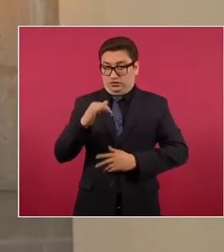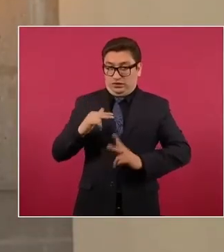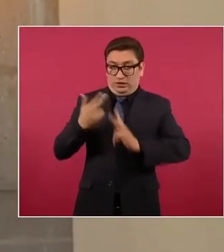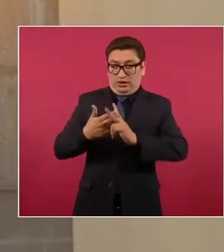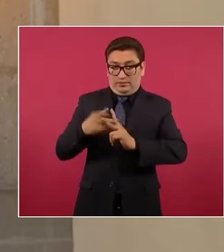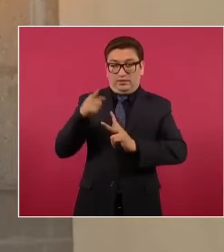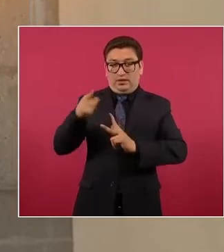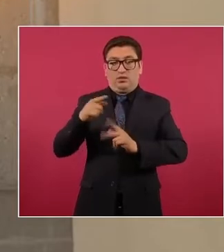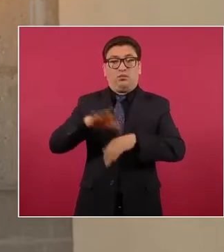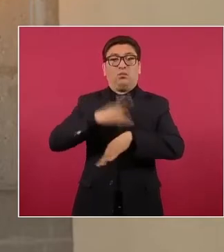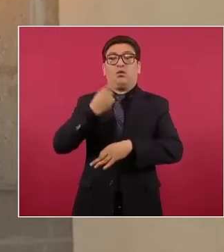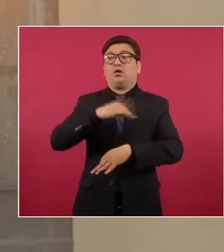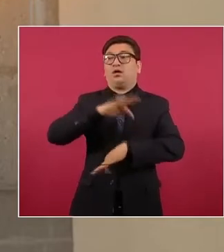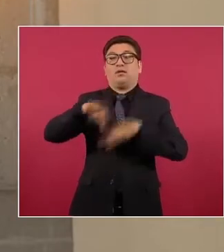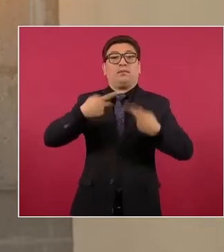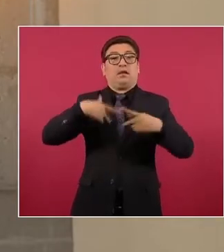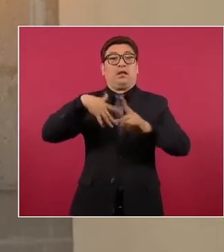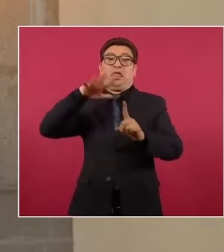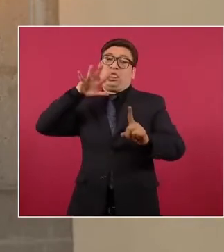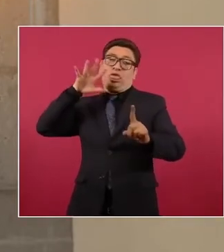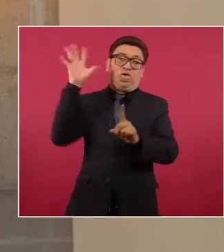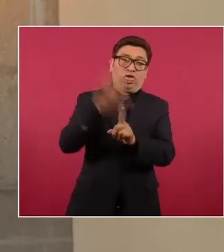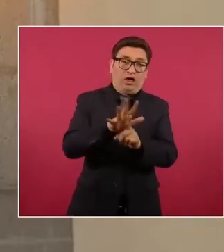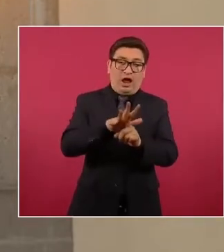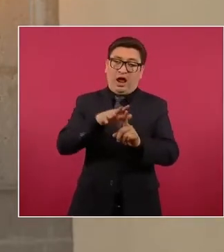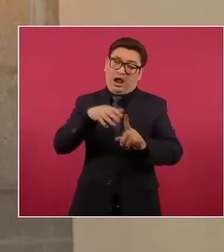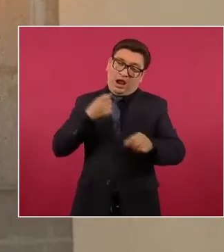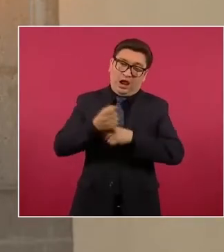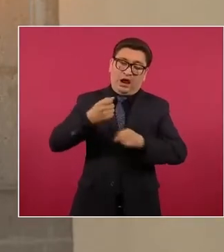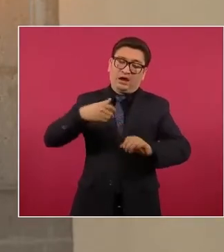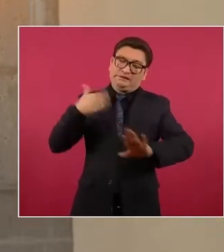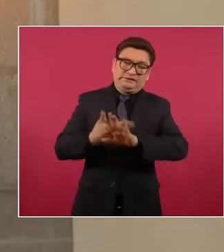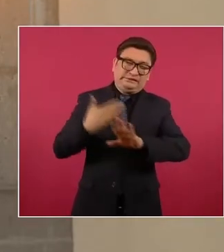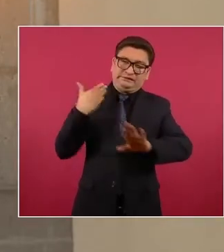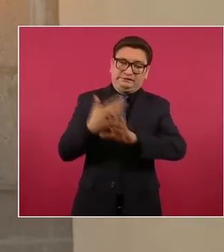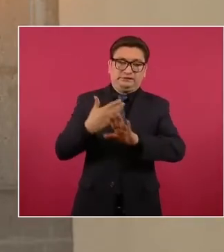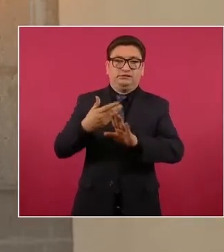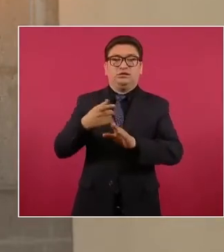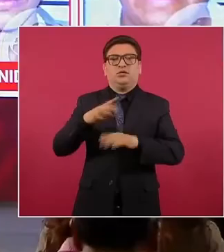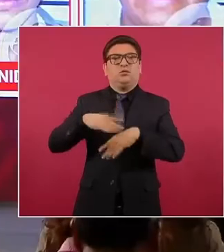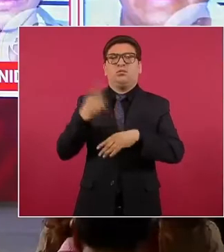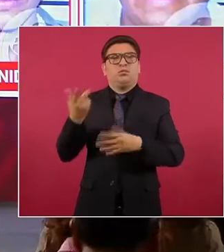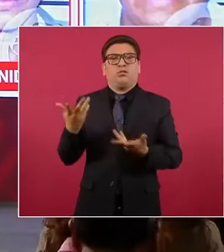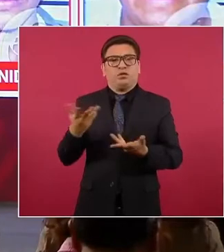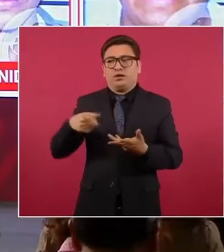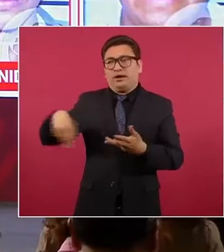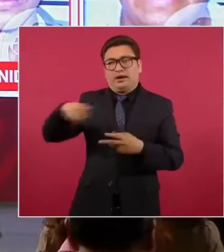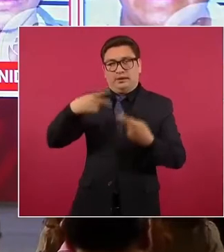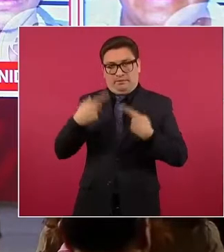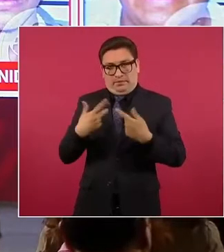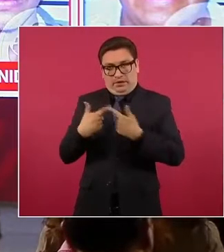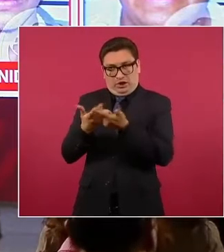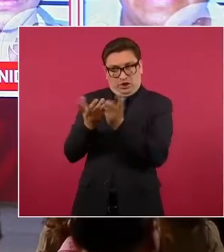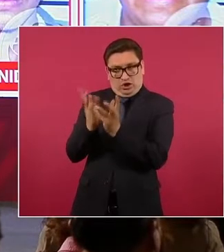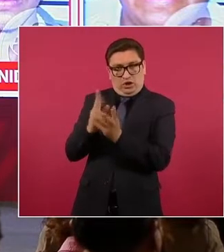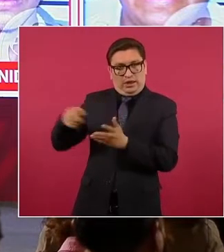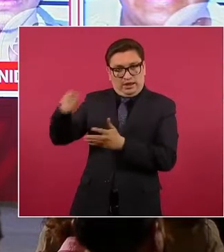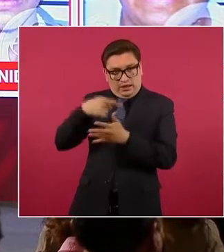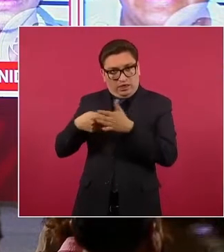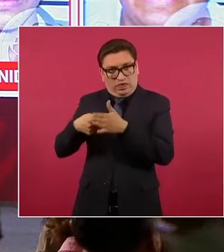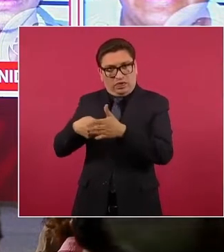un linchamiento que fue asusado por varios sujetos y